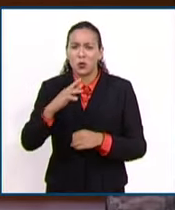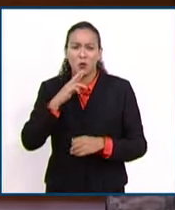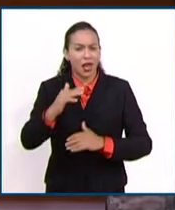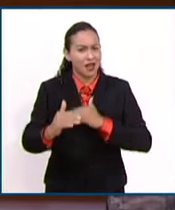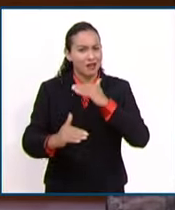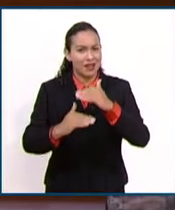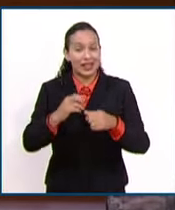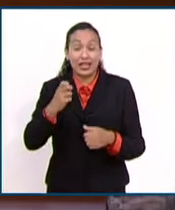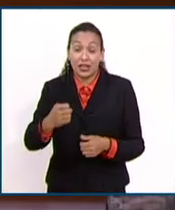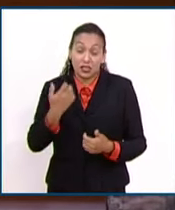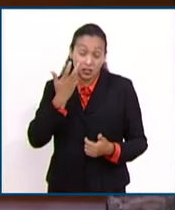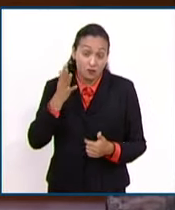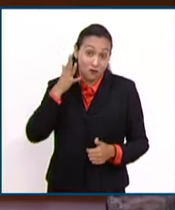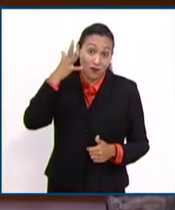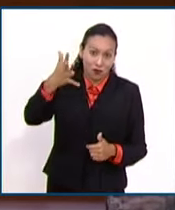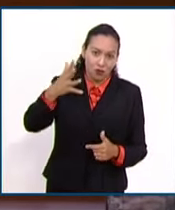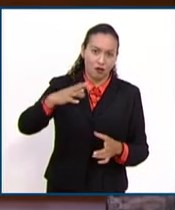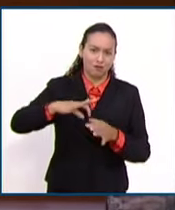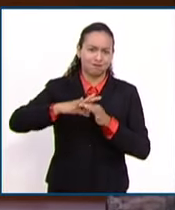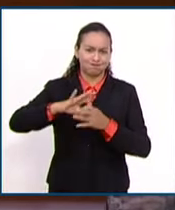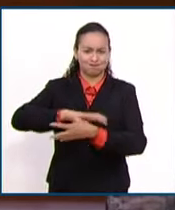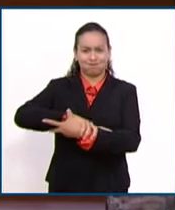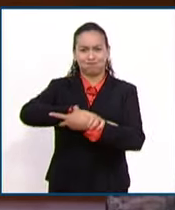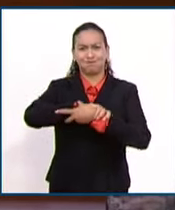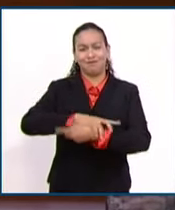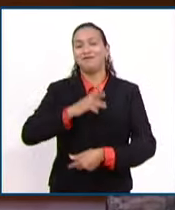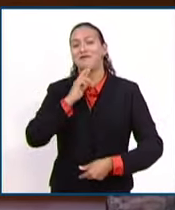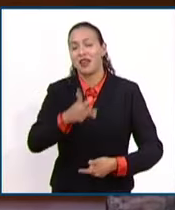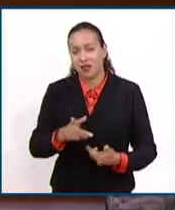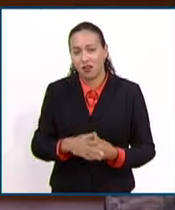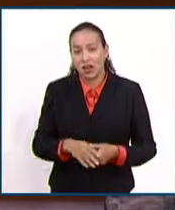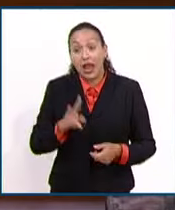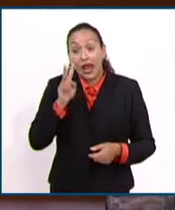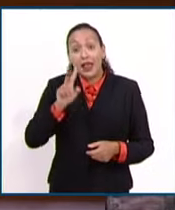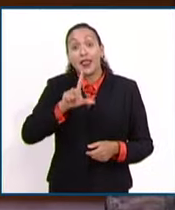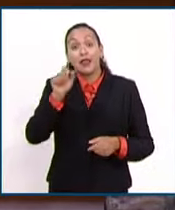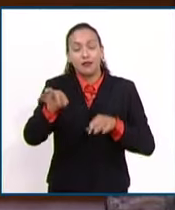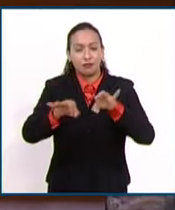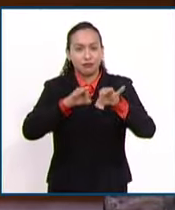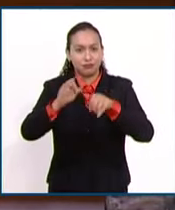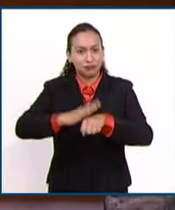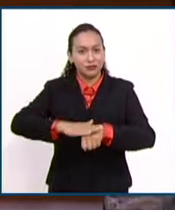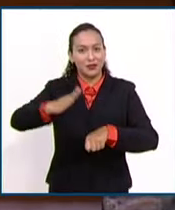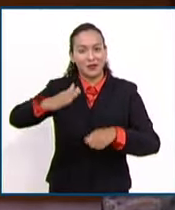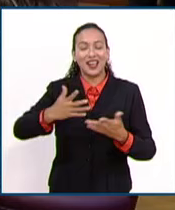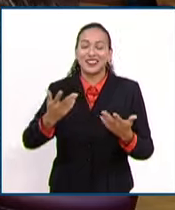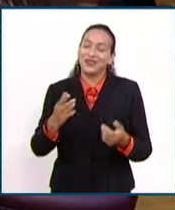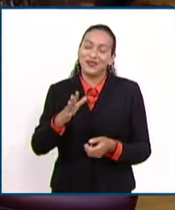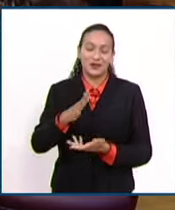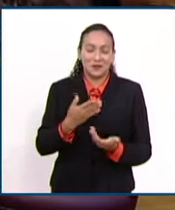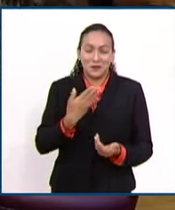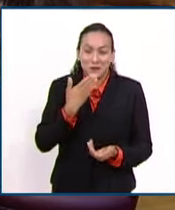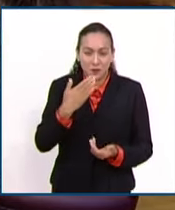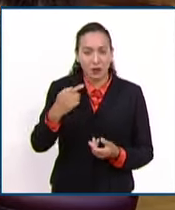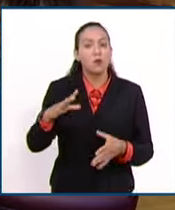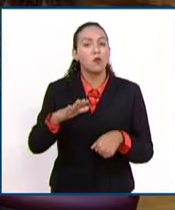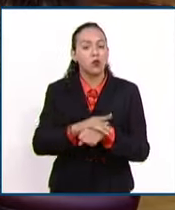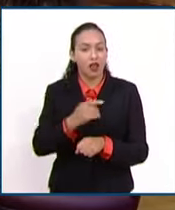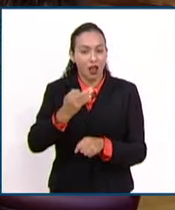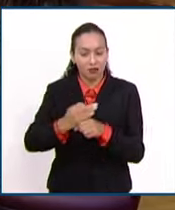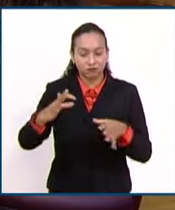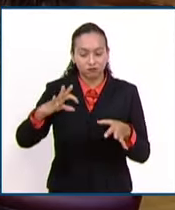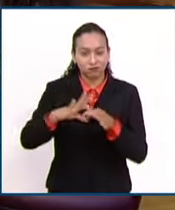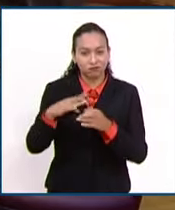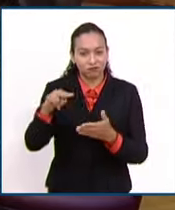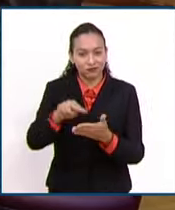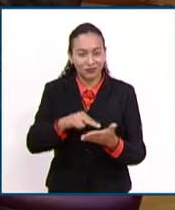con muchas expectativas de lo que venga después en términos del trabajo que se derive de esta firma del convenio. A la ceremonia de firma